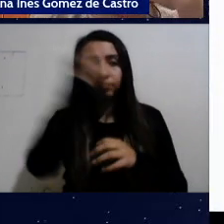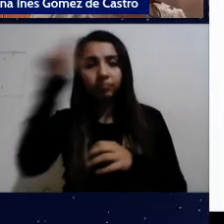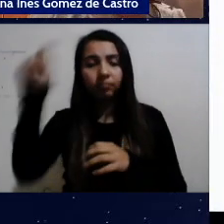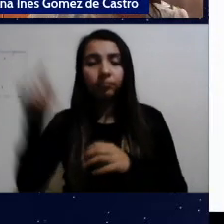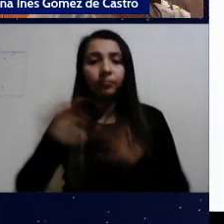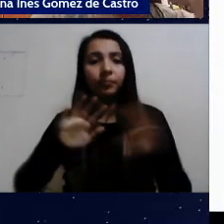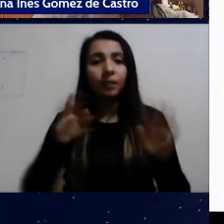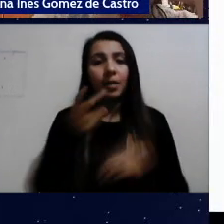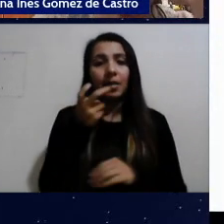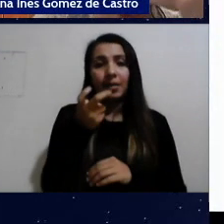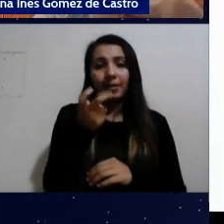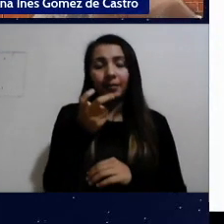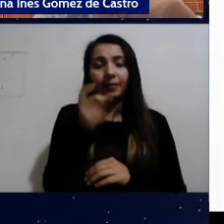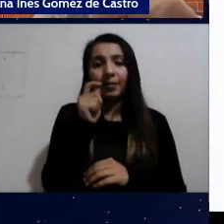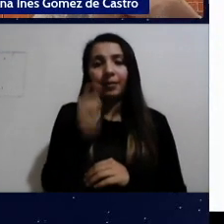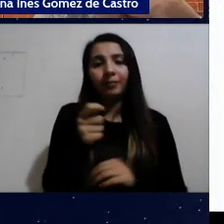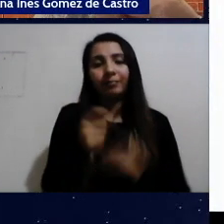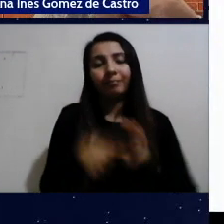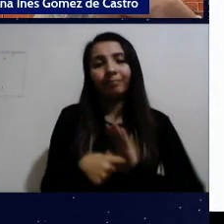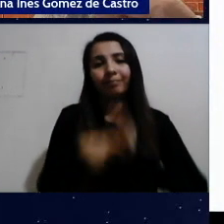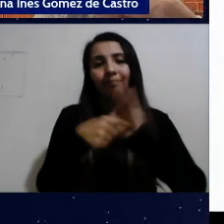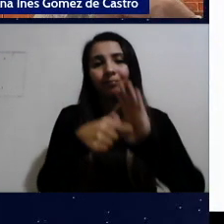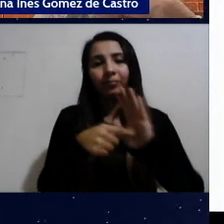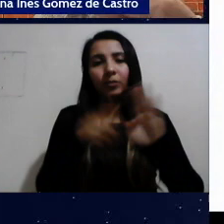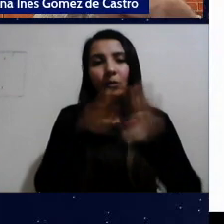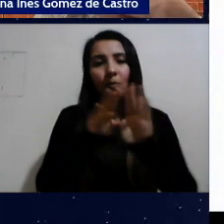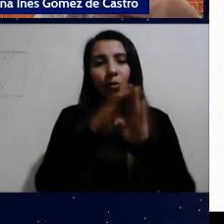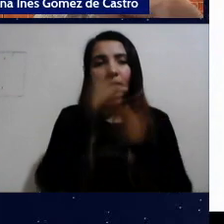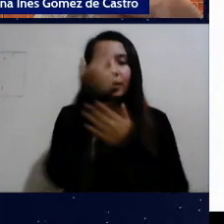instrumento. Y bueno, pues